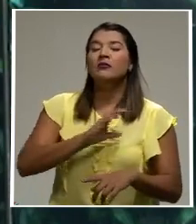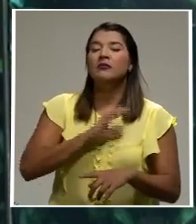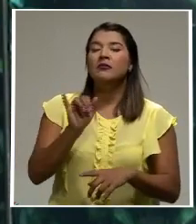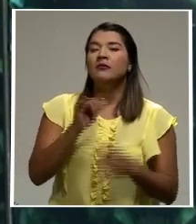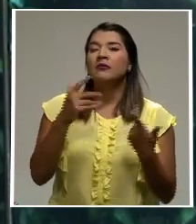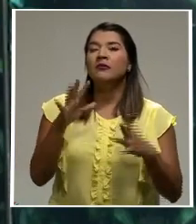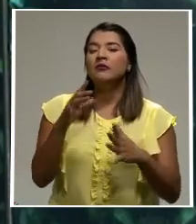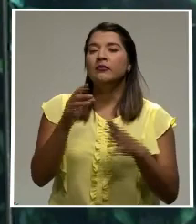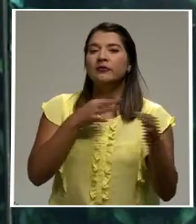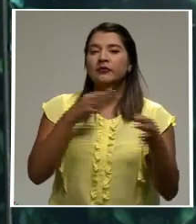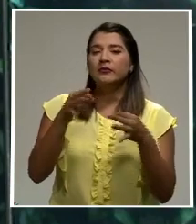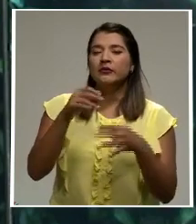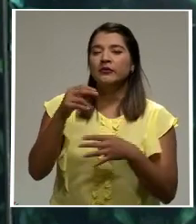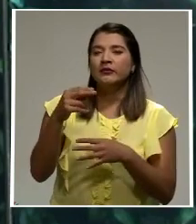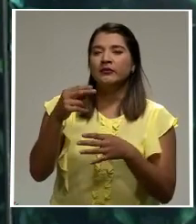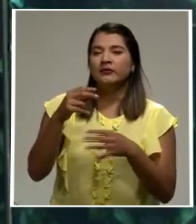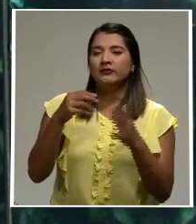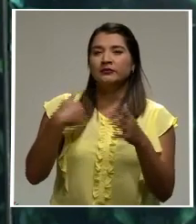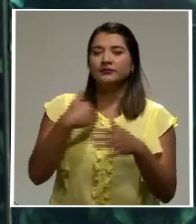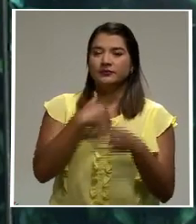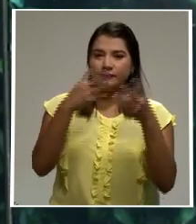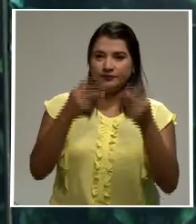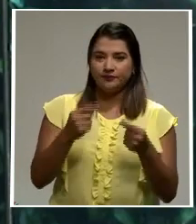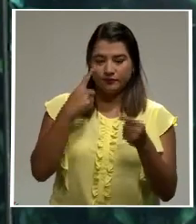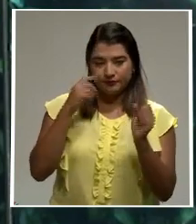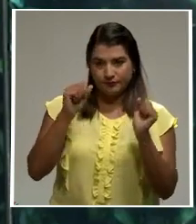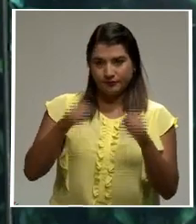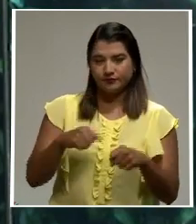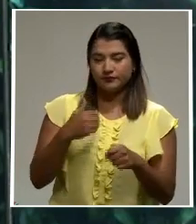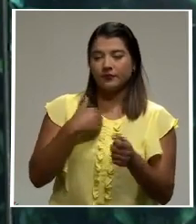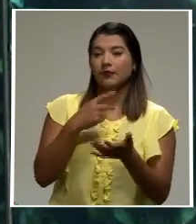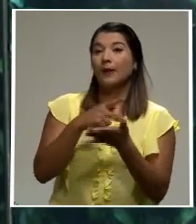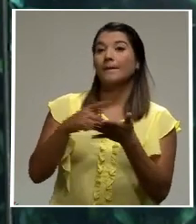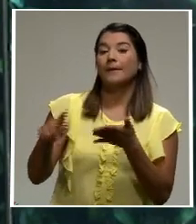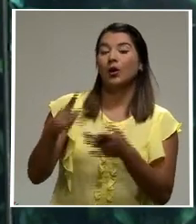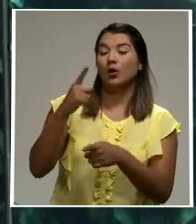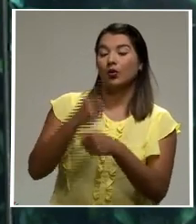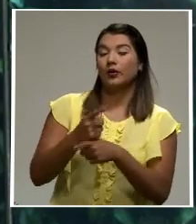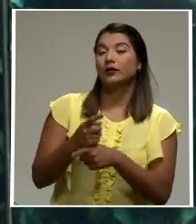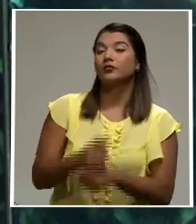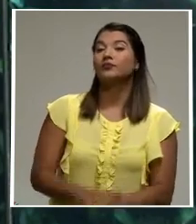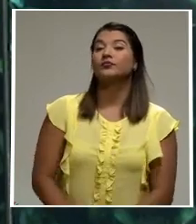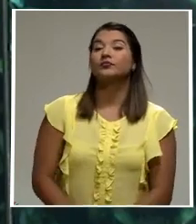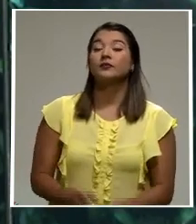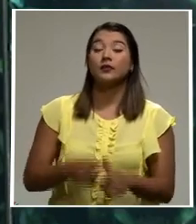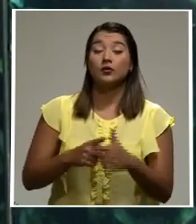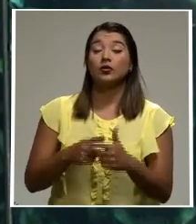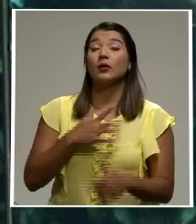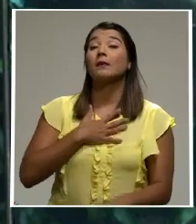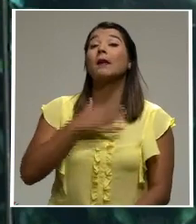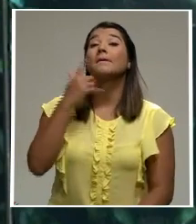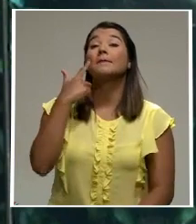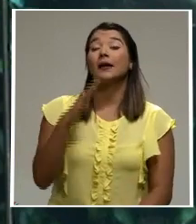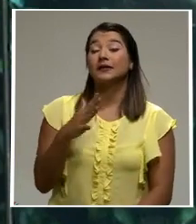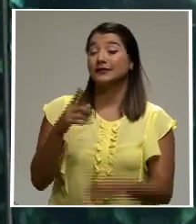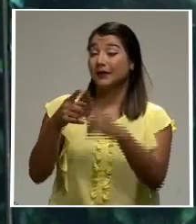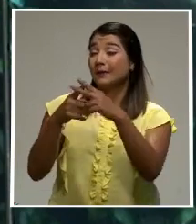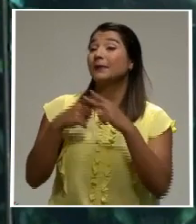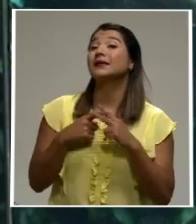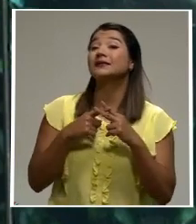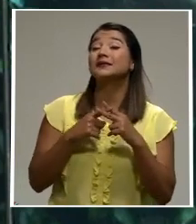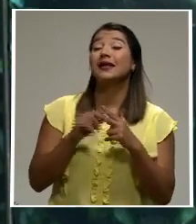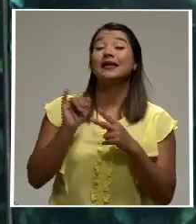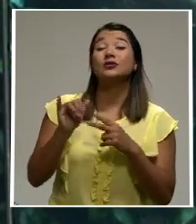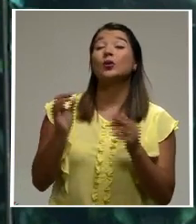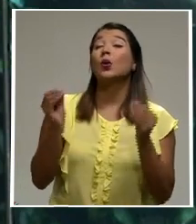Hacienda, para poder recibir los desembolsos correspondientes en el paso del tiempo. Entonces me parece que el crédito es lo que más